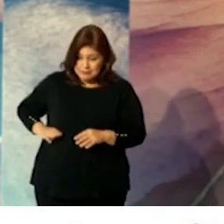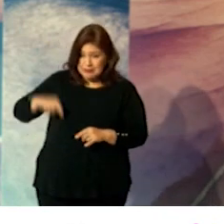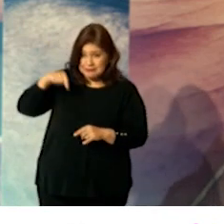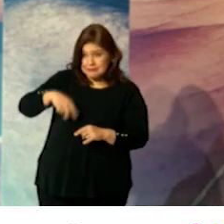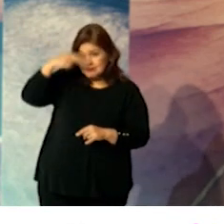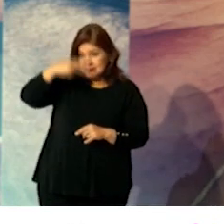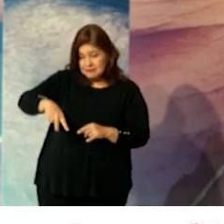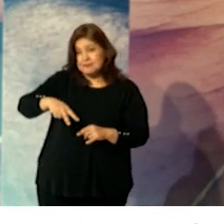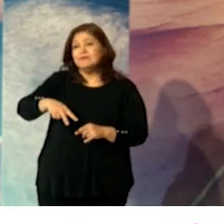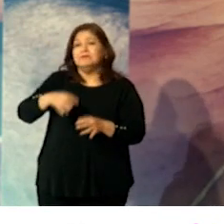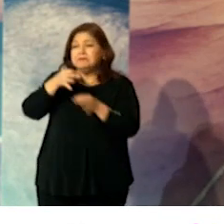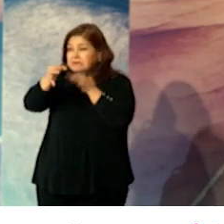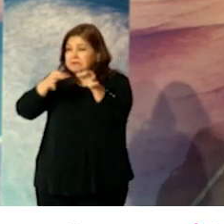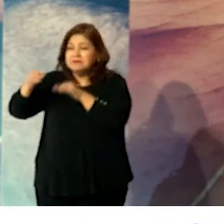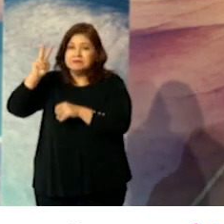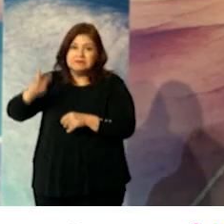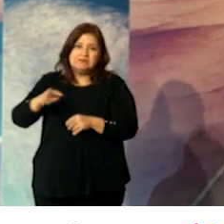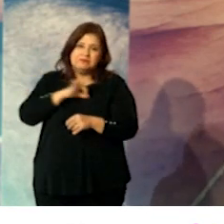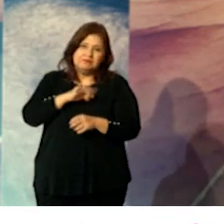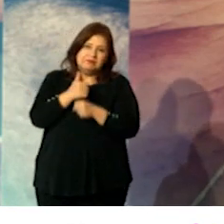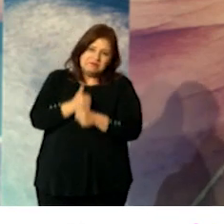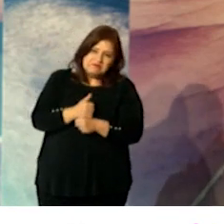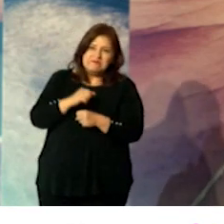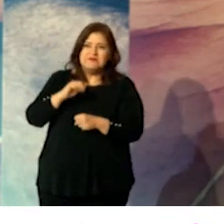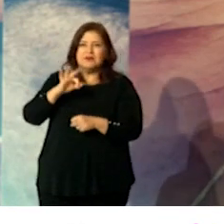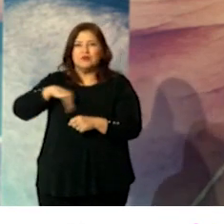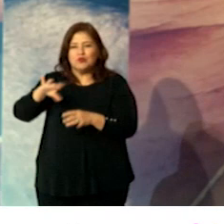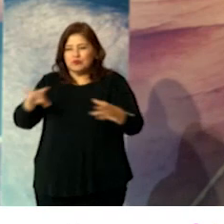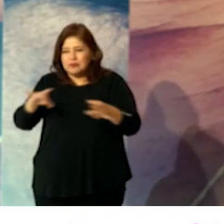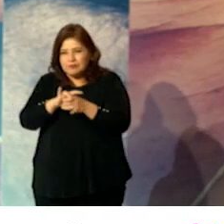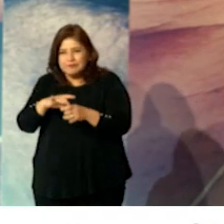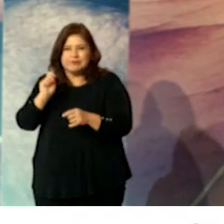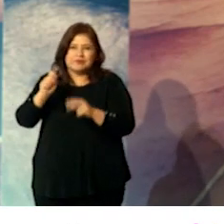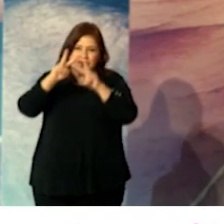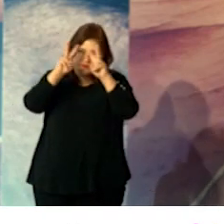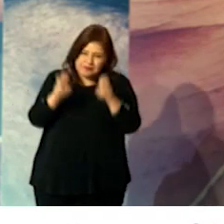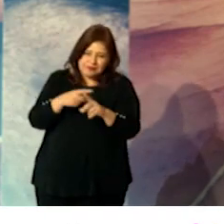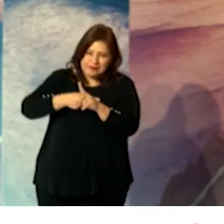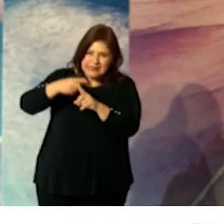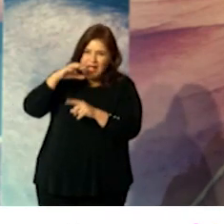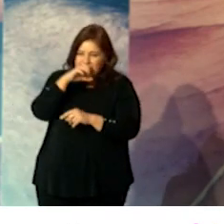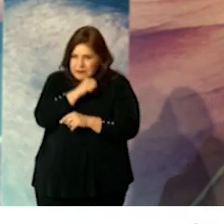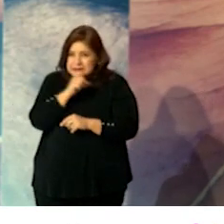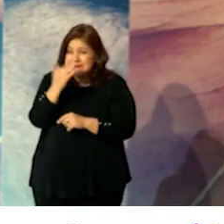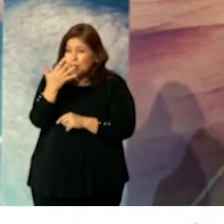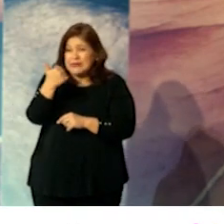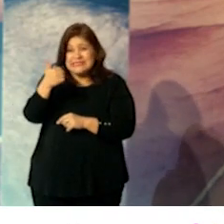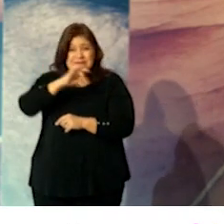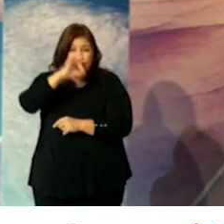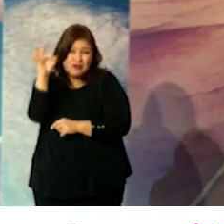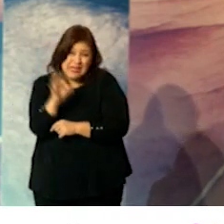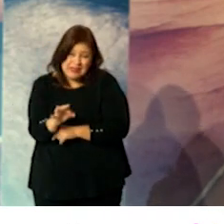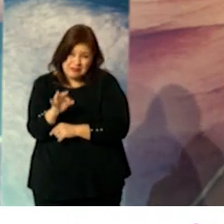México son altamente vulnerables a cuestiones asociadas a temas de cambio climático.